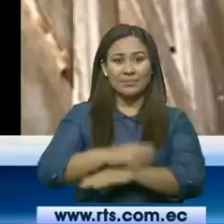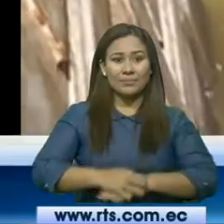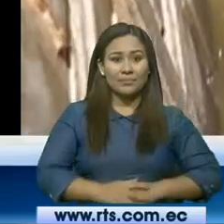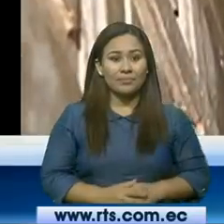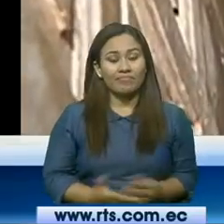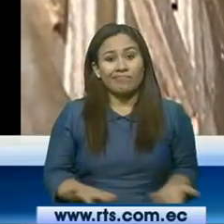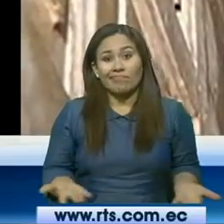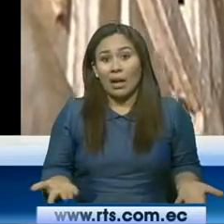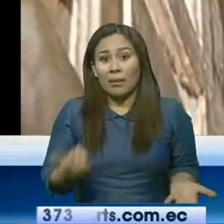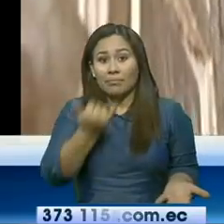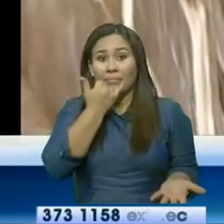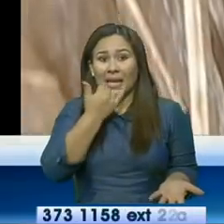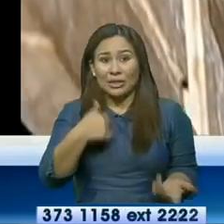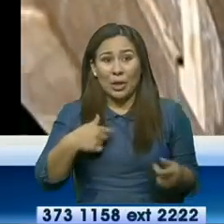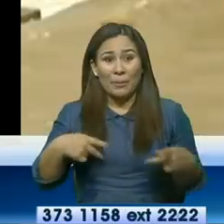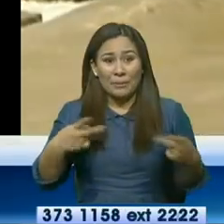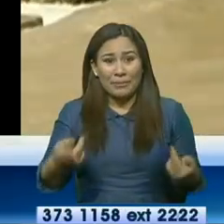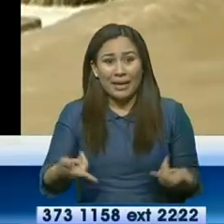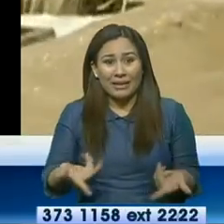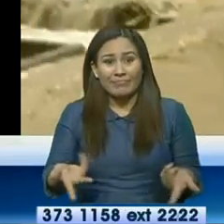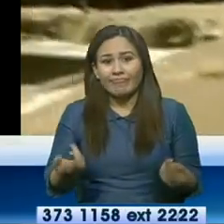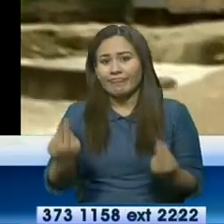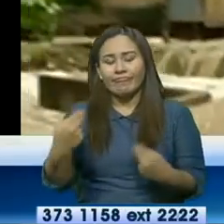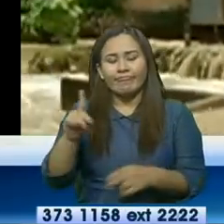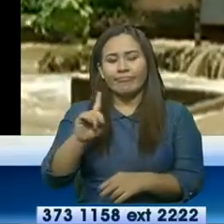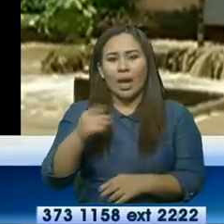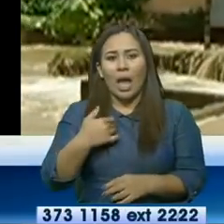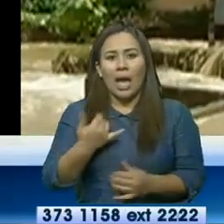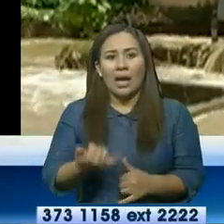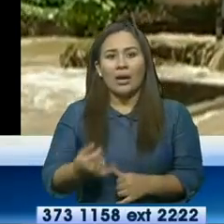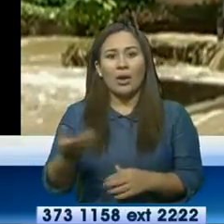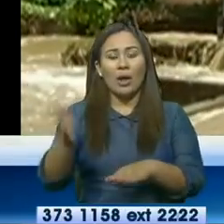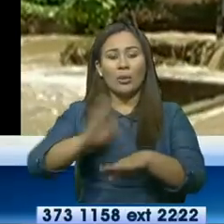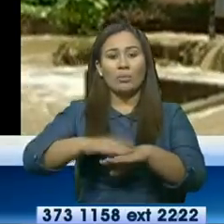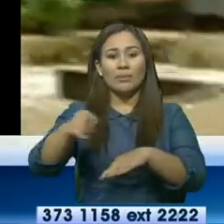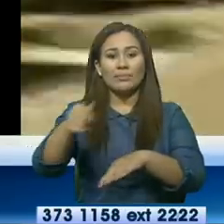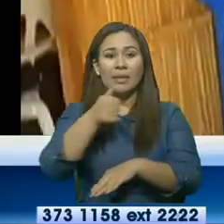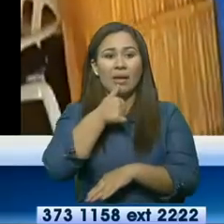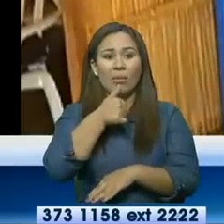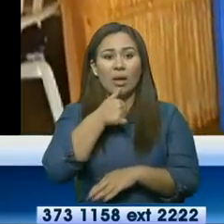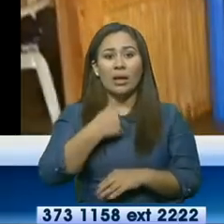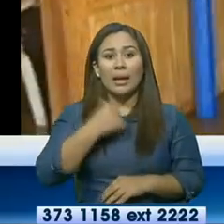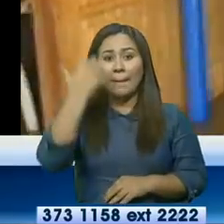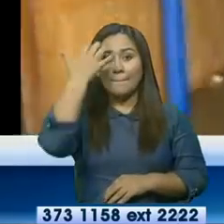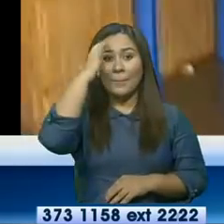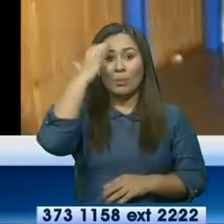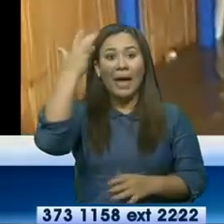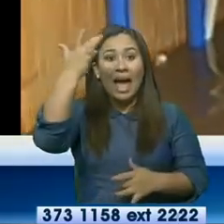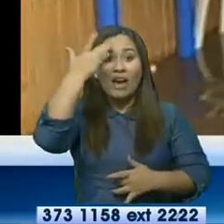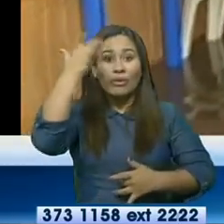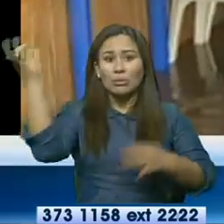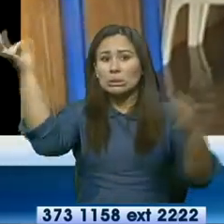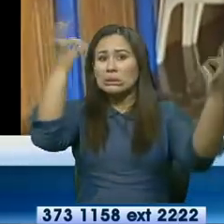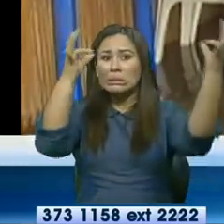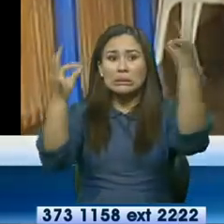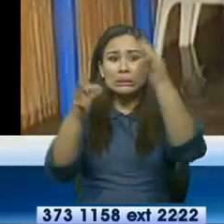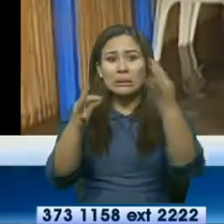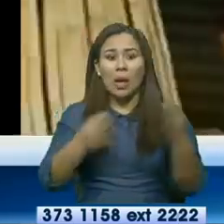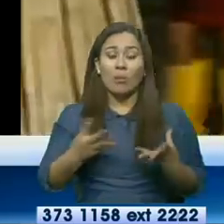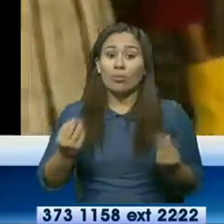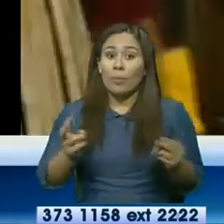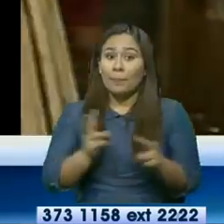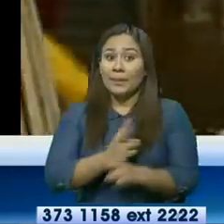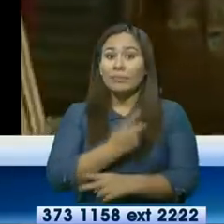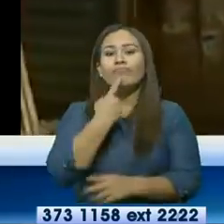en el culto que uno viva ficción ahora les toca convivir con el agua dicen que les preocupan las afectaciones que la misma puede provocar